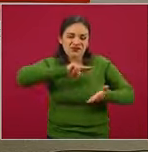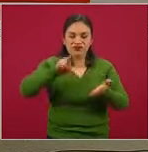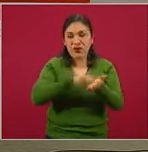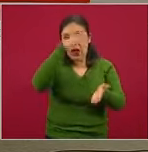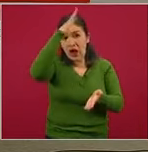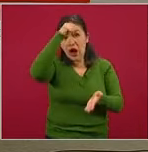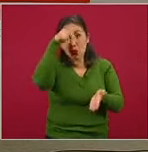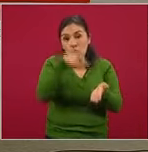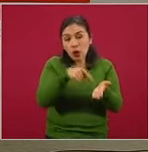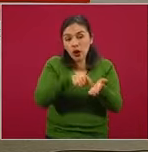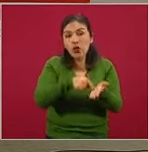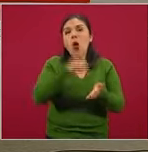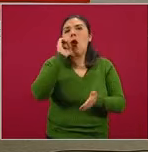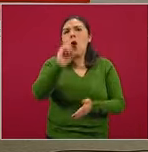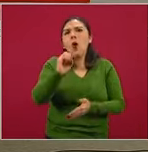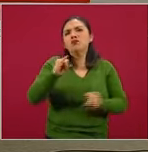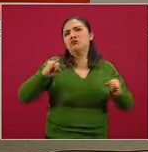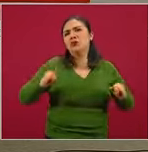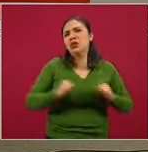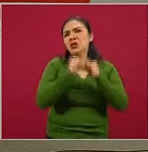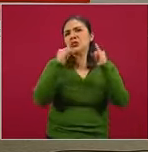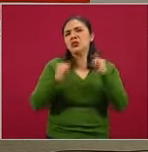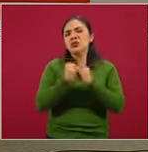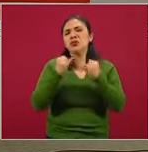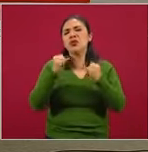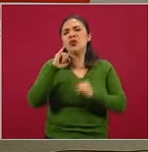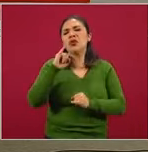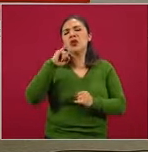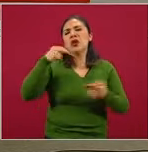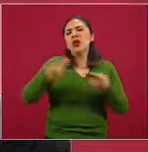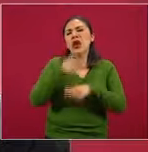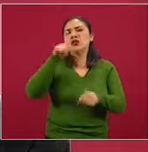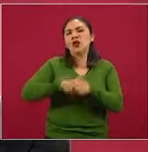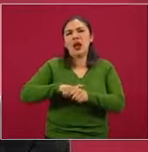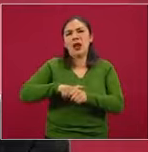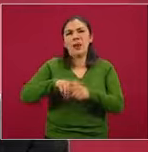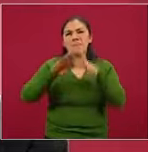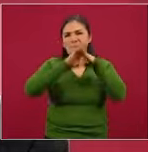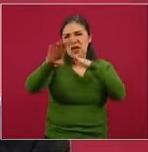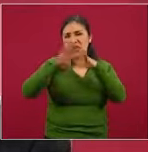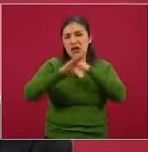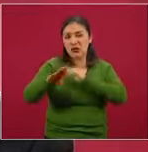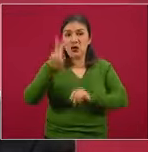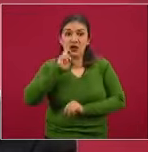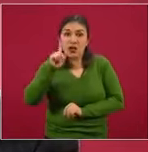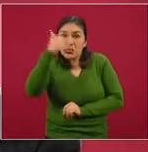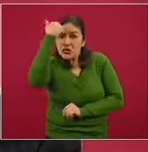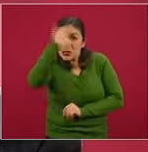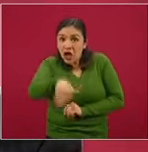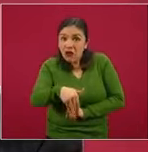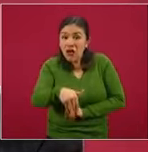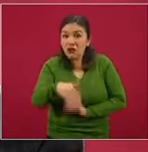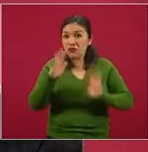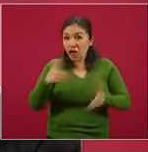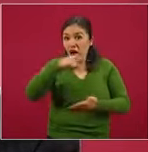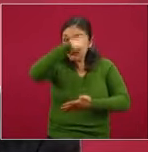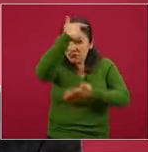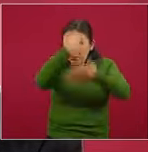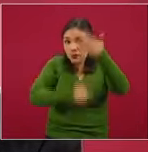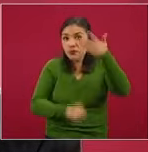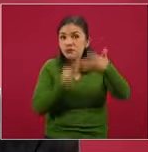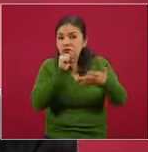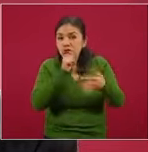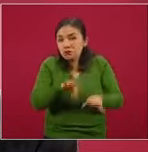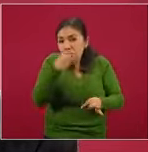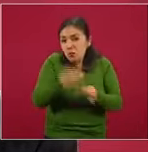acuerdo, o el Instituto Nacional de Migración, que es parte de la Secretaría de Gobernación, tuvieran alguna estadística específica